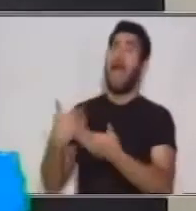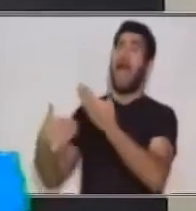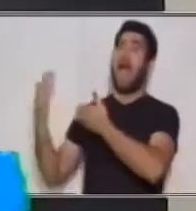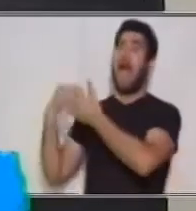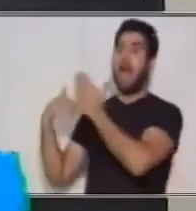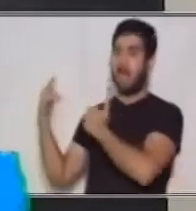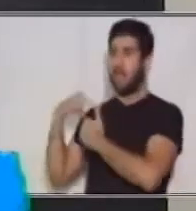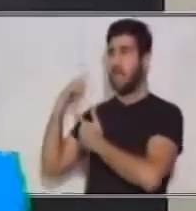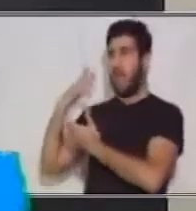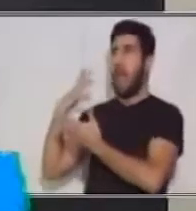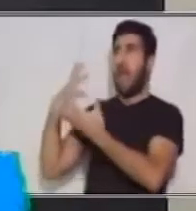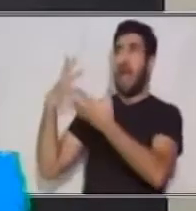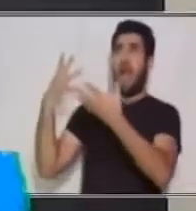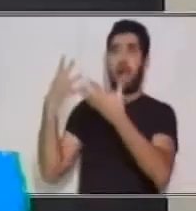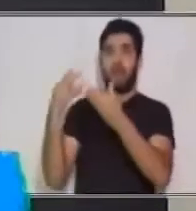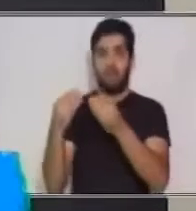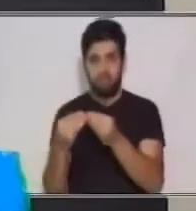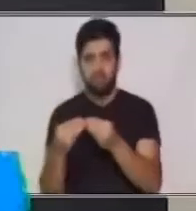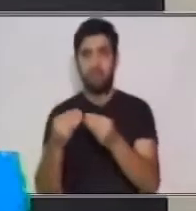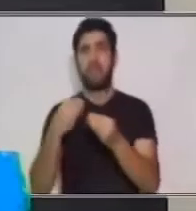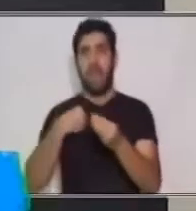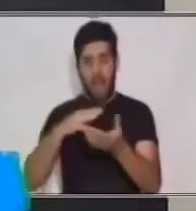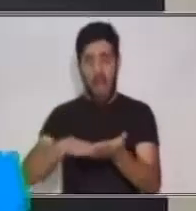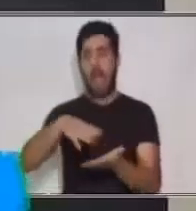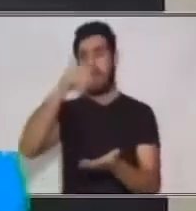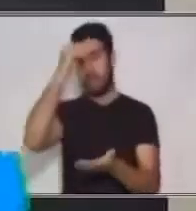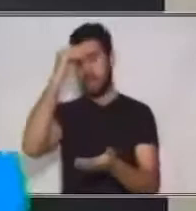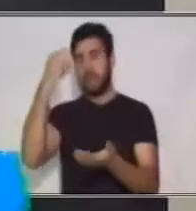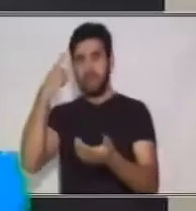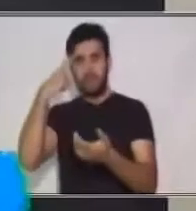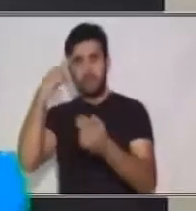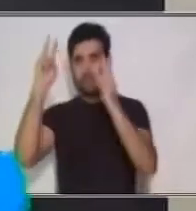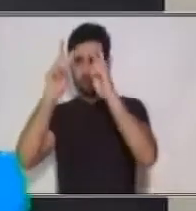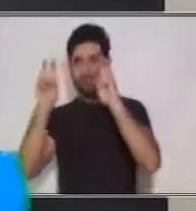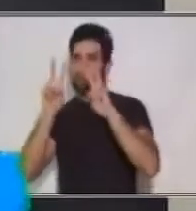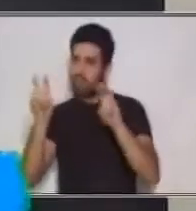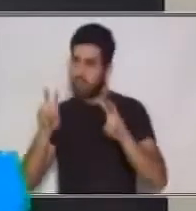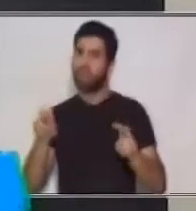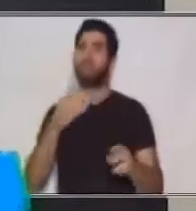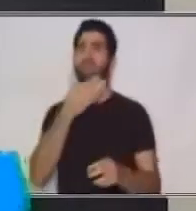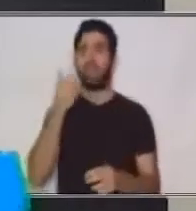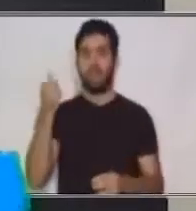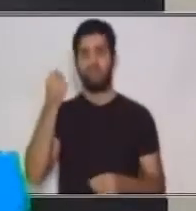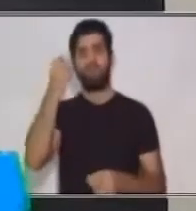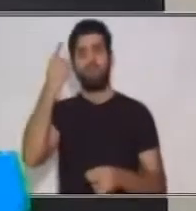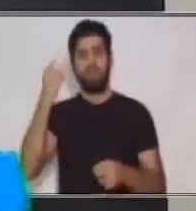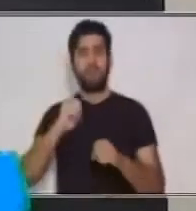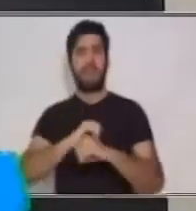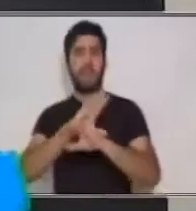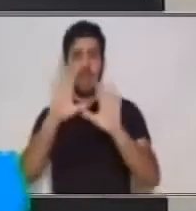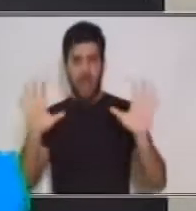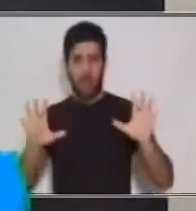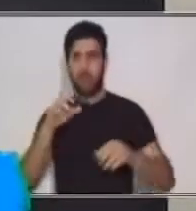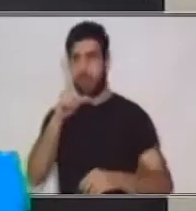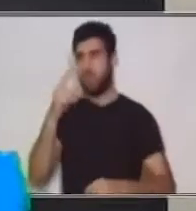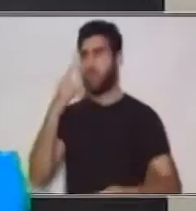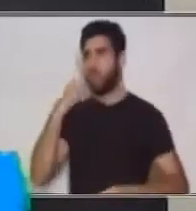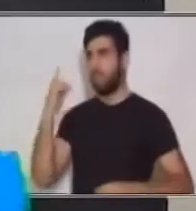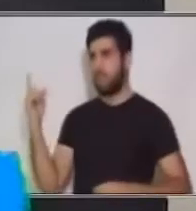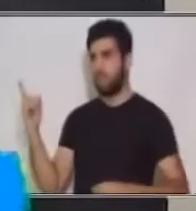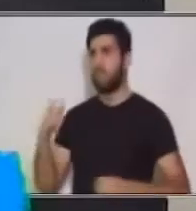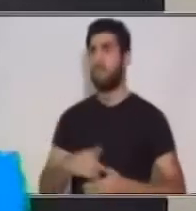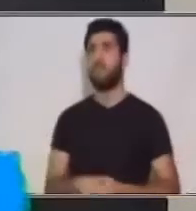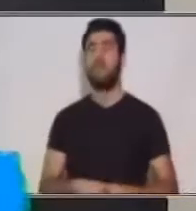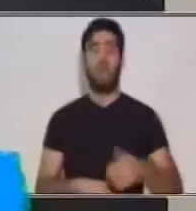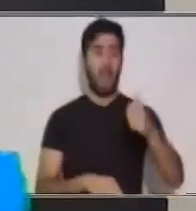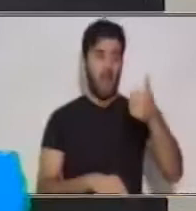ido viendo a lo largo de toda nuestra educación. Entonces vienen acá y me están dando esta información que dice que de el punto